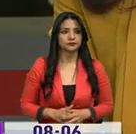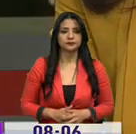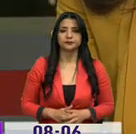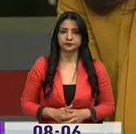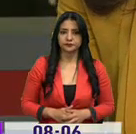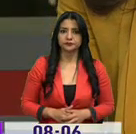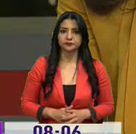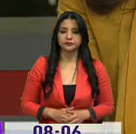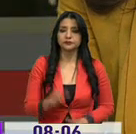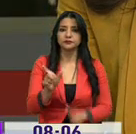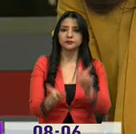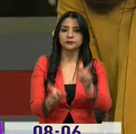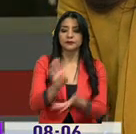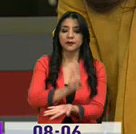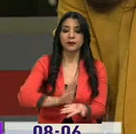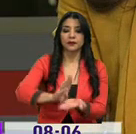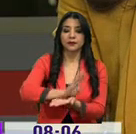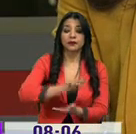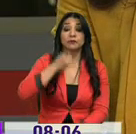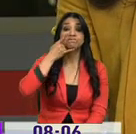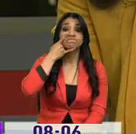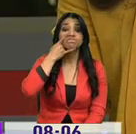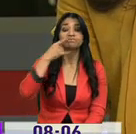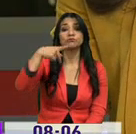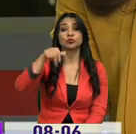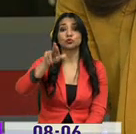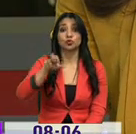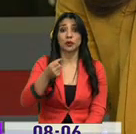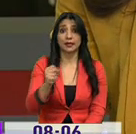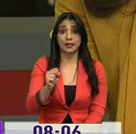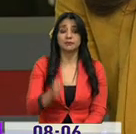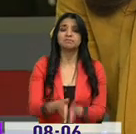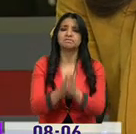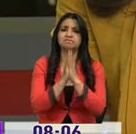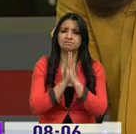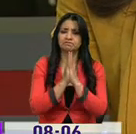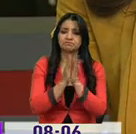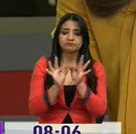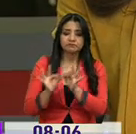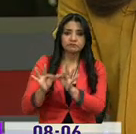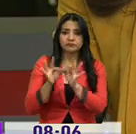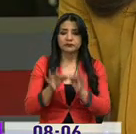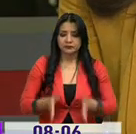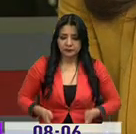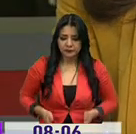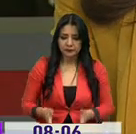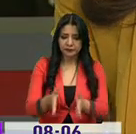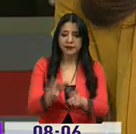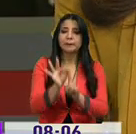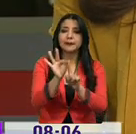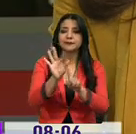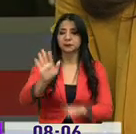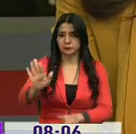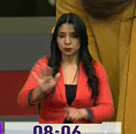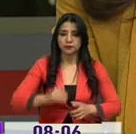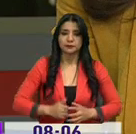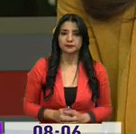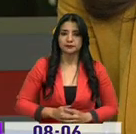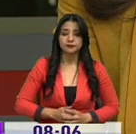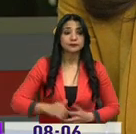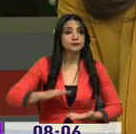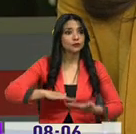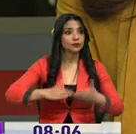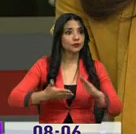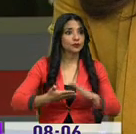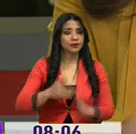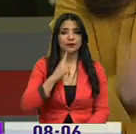Y moradores del sector de Pusuquí solicitan a las autoridades competentes el arreglo de una de las calles principales de la zona. La comunidad